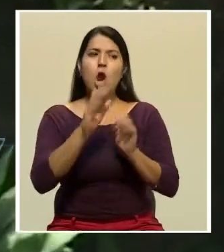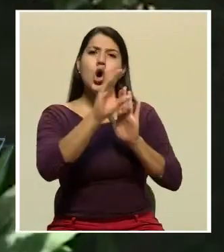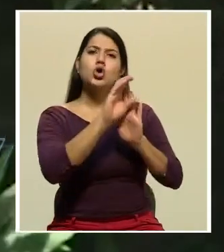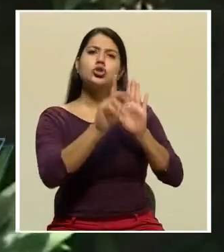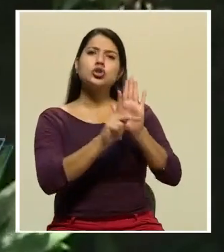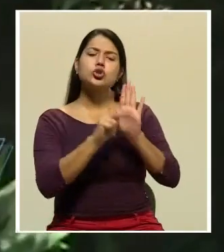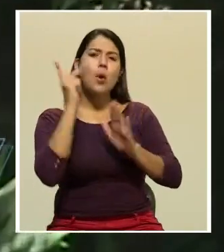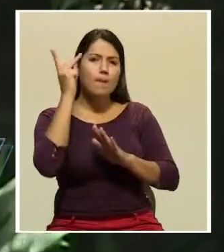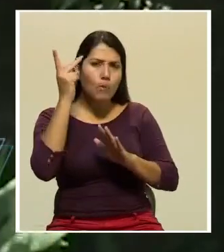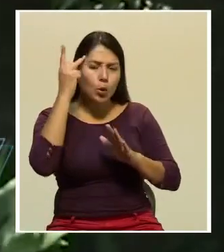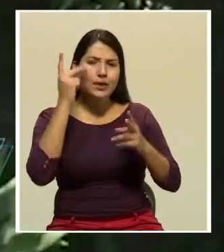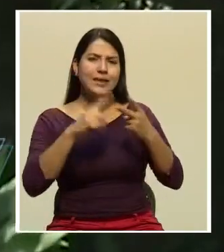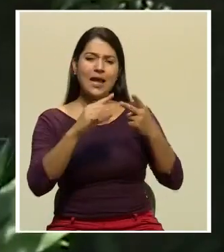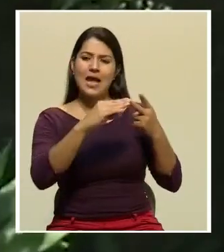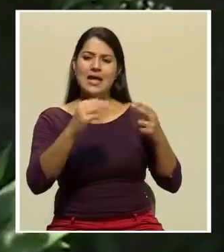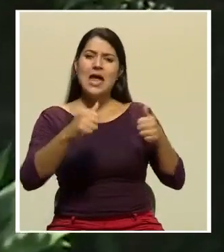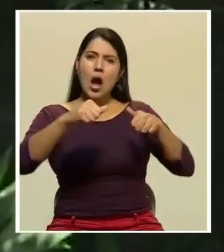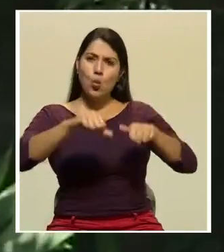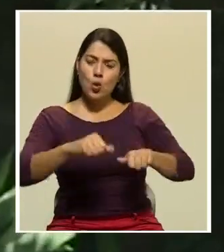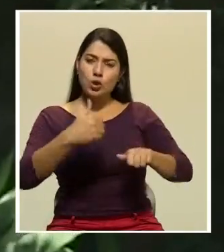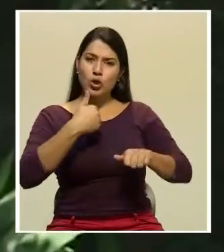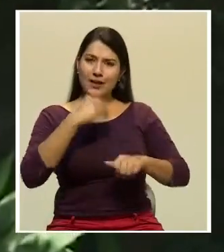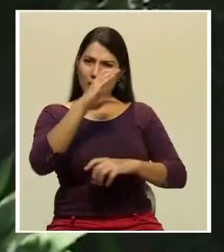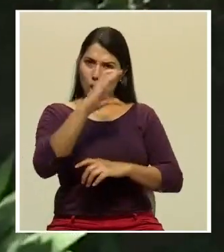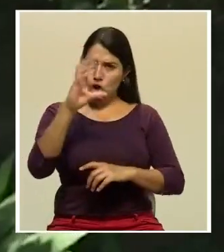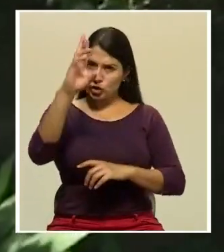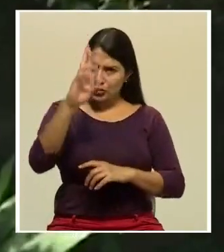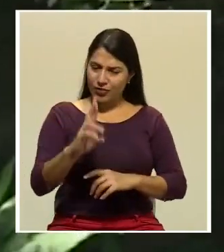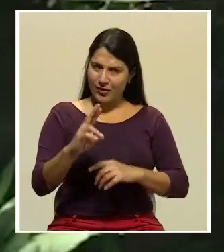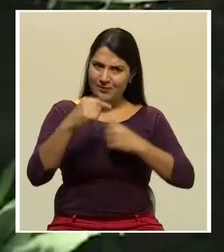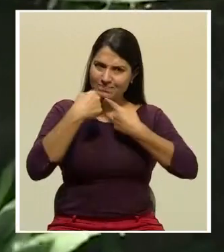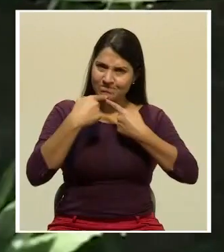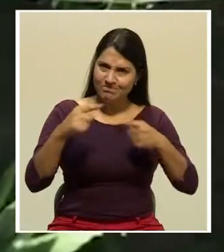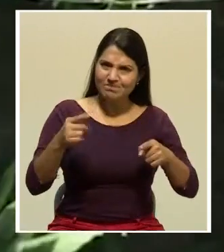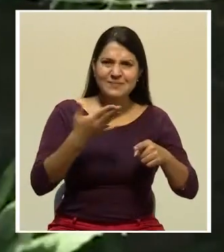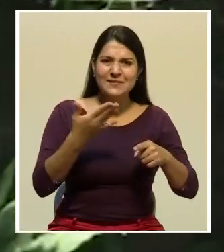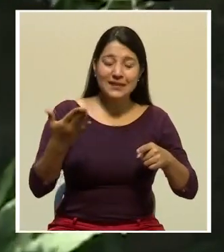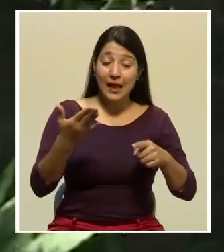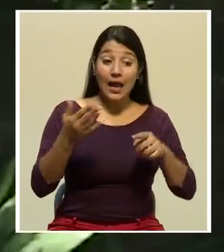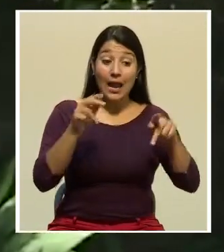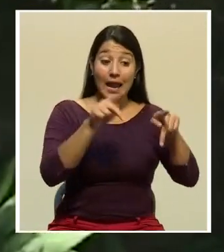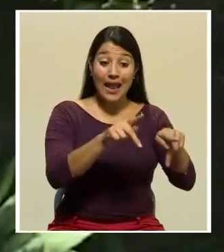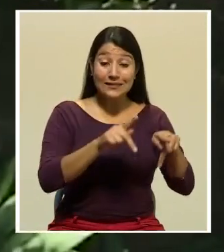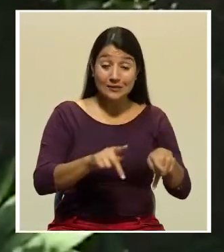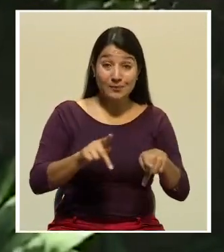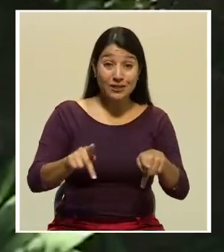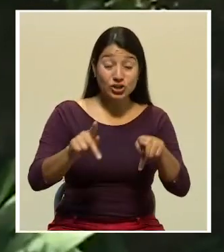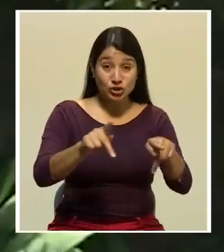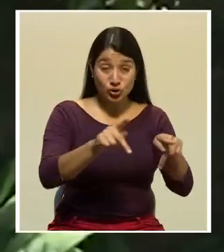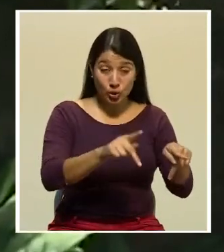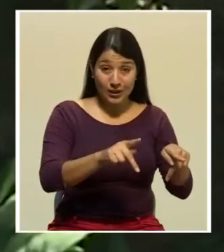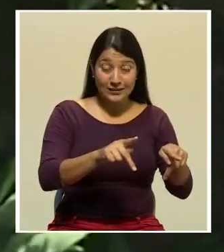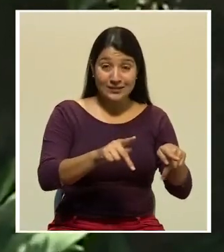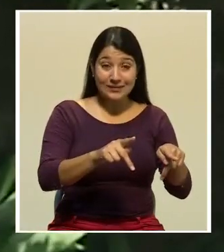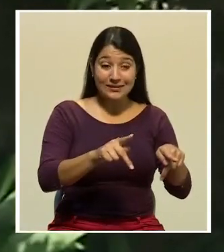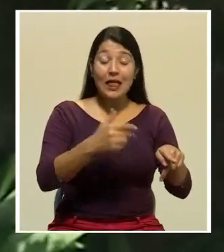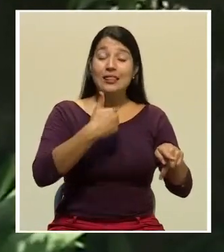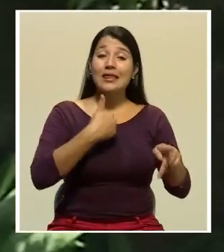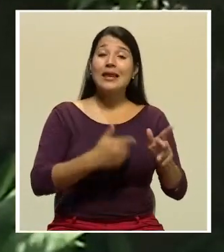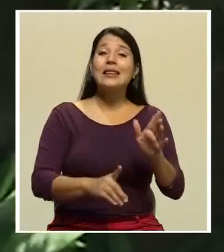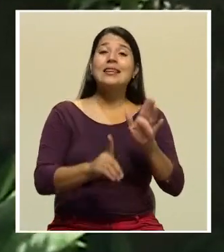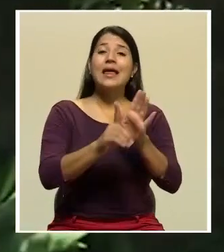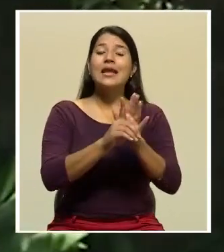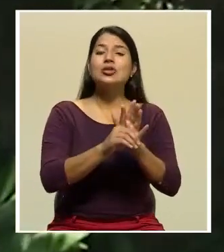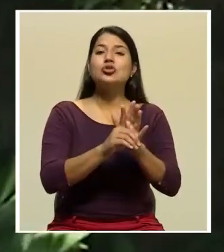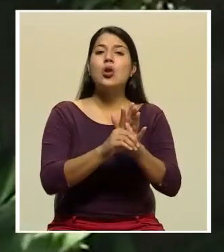convenios que ha establecido el país establece que la población tiene el derecho